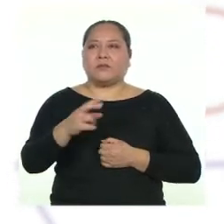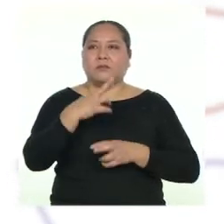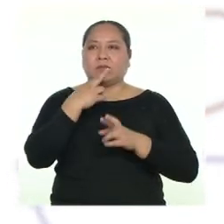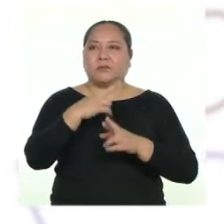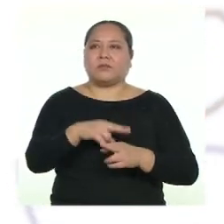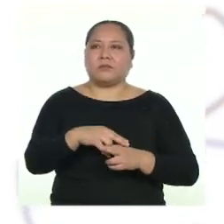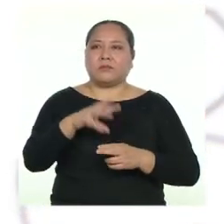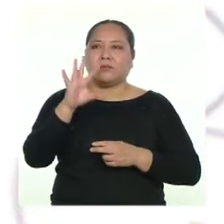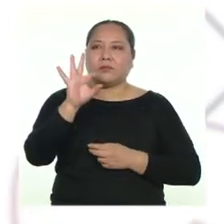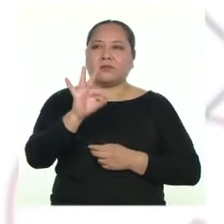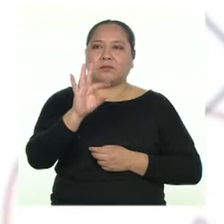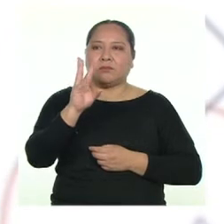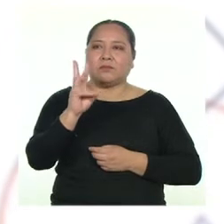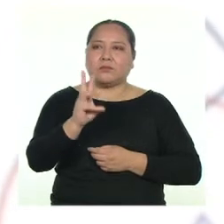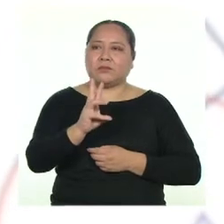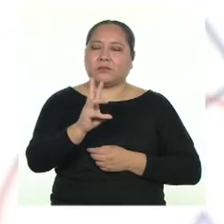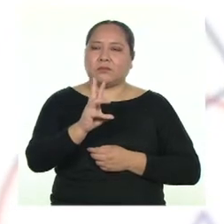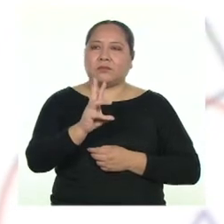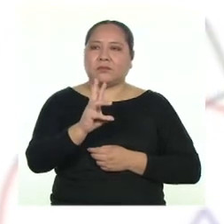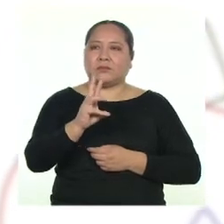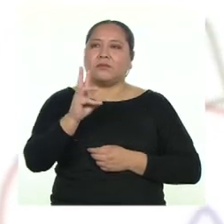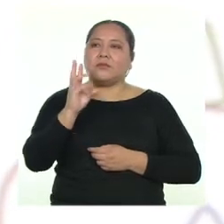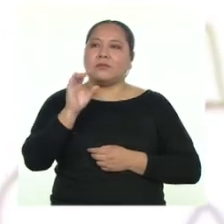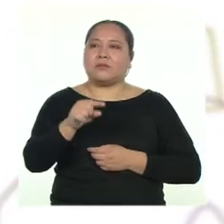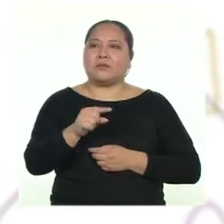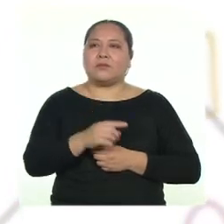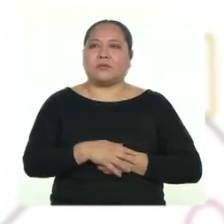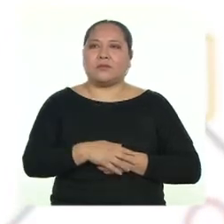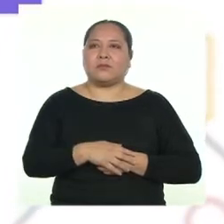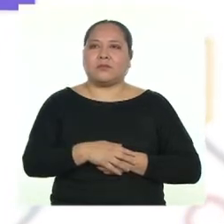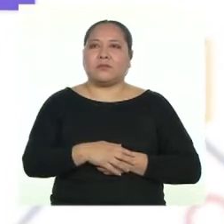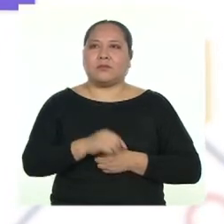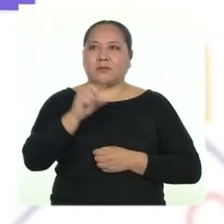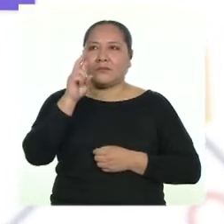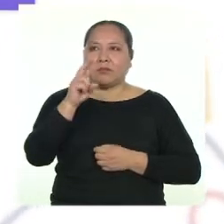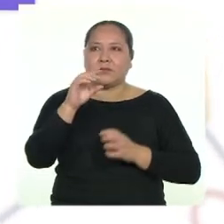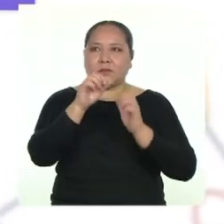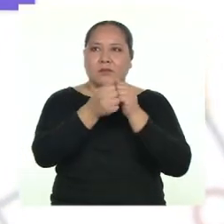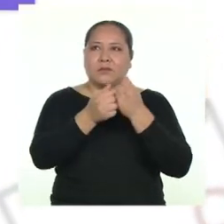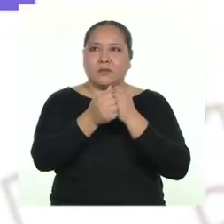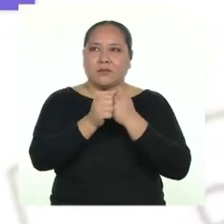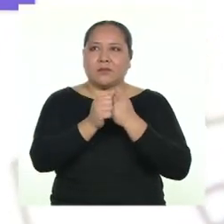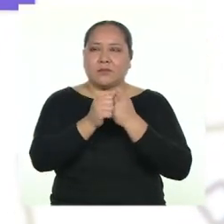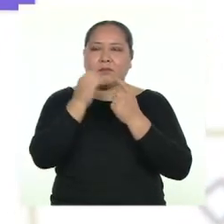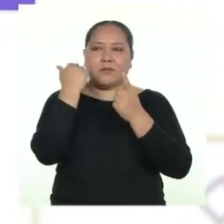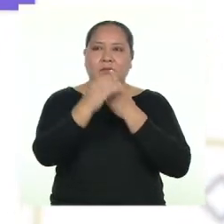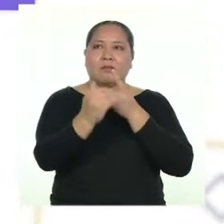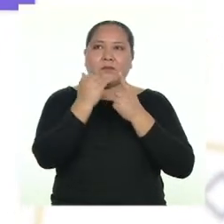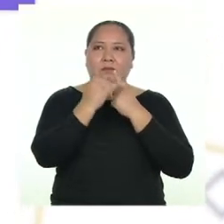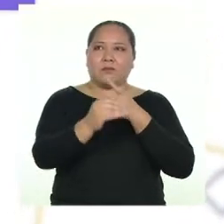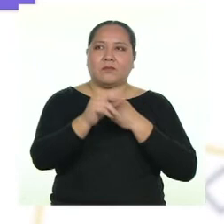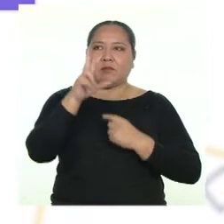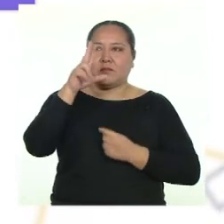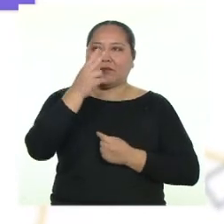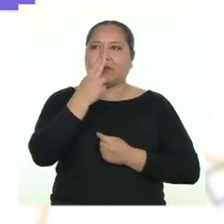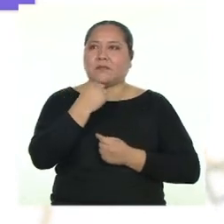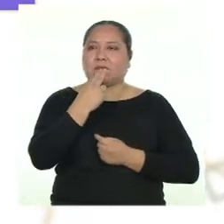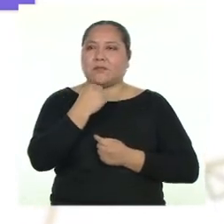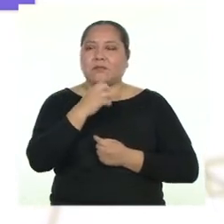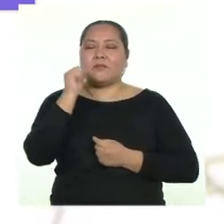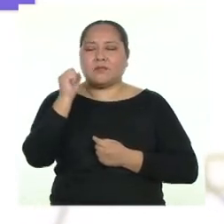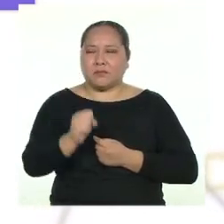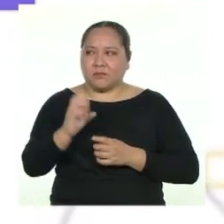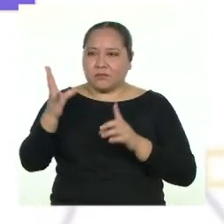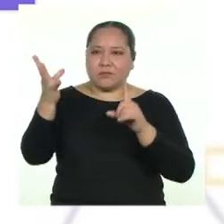total me sale 96 gramos de carbohidratos. Con 2.5 panes y 3 cucharaditas de azúcar, sí obtenemos lo que nos